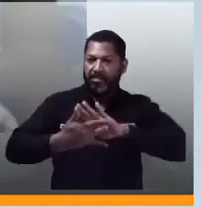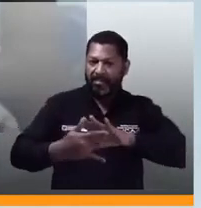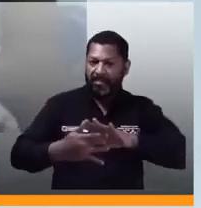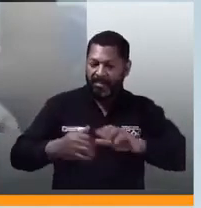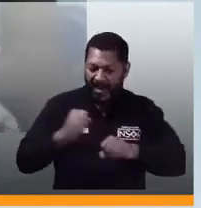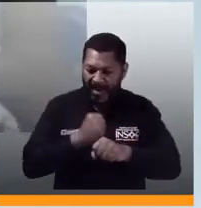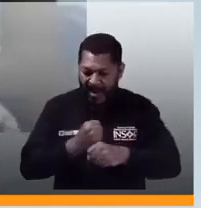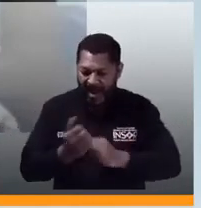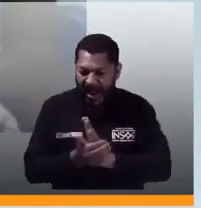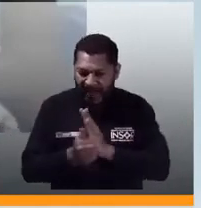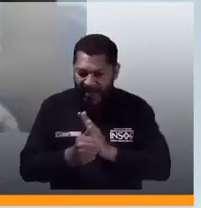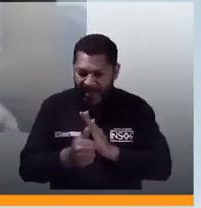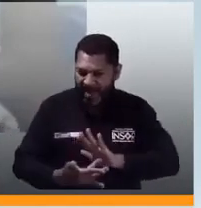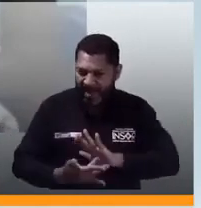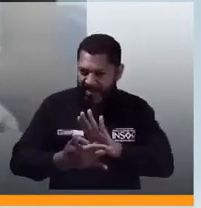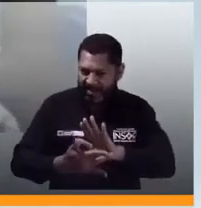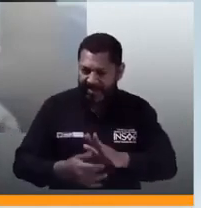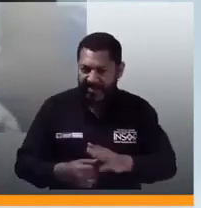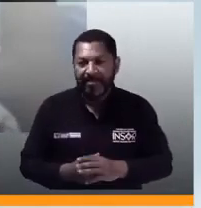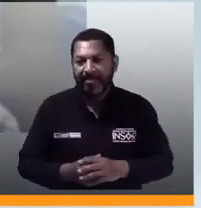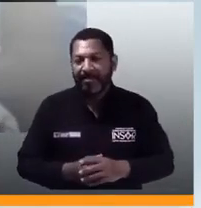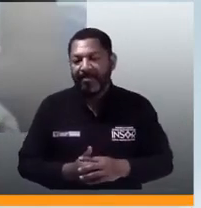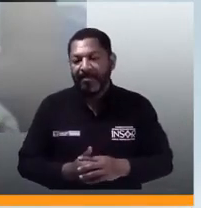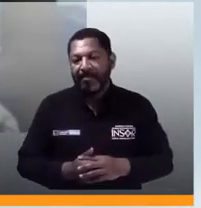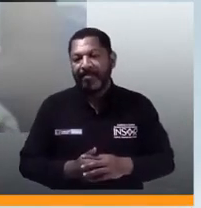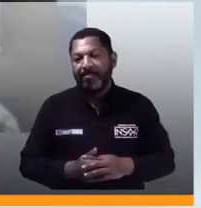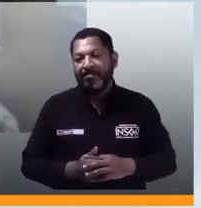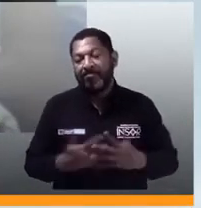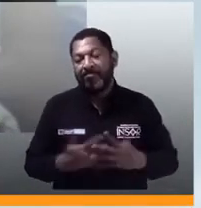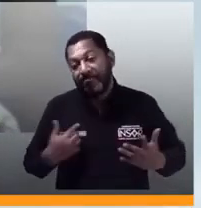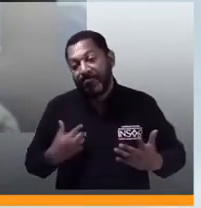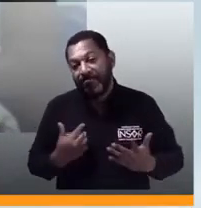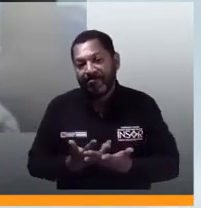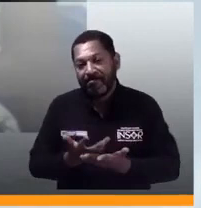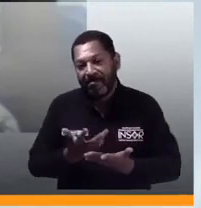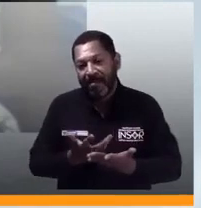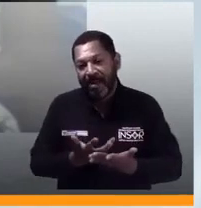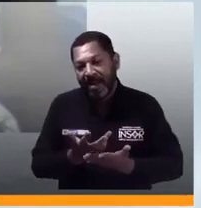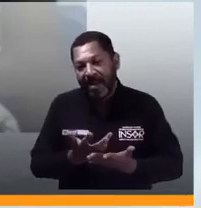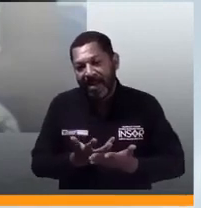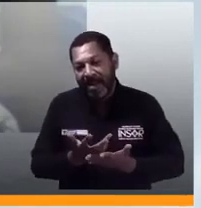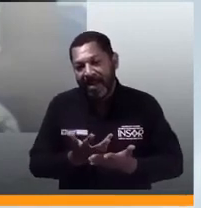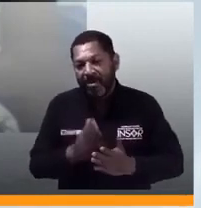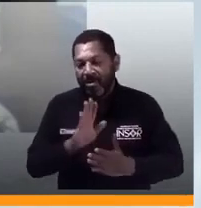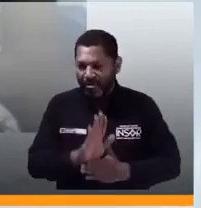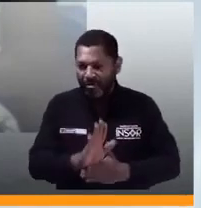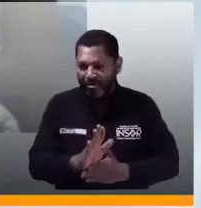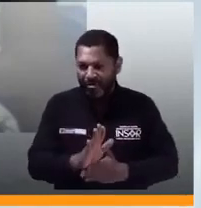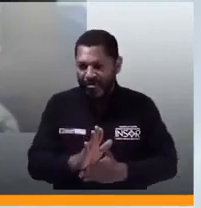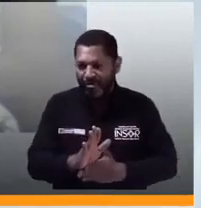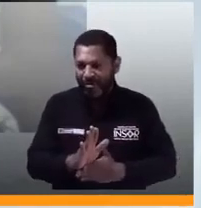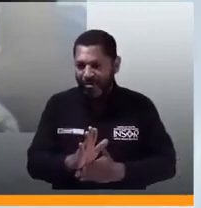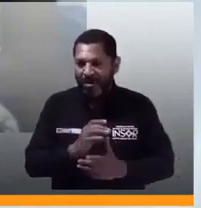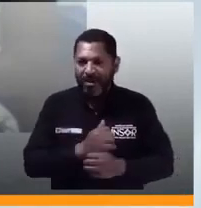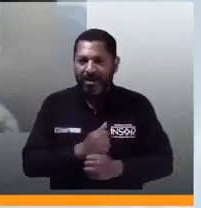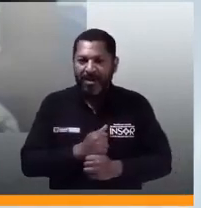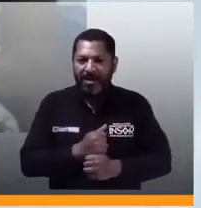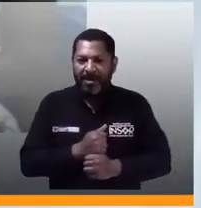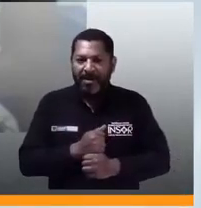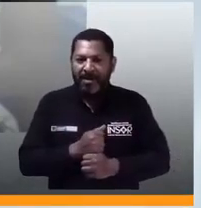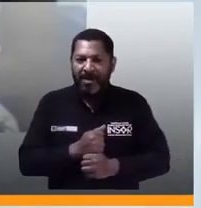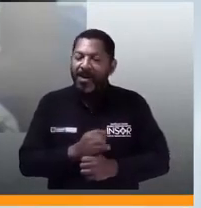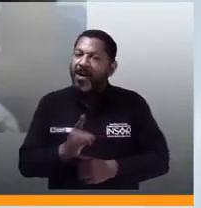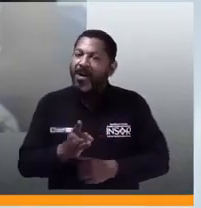suministraba. Entonces, en este caso, puedo sugerir a los compañeros que se